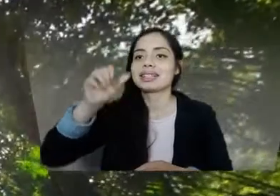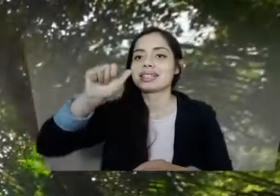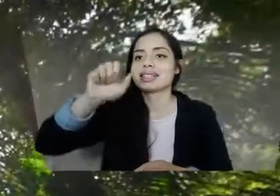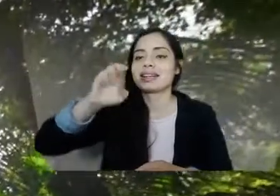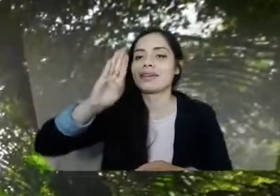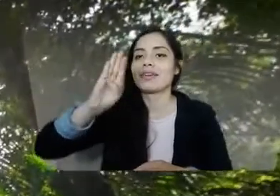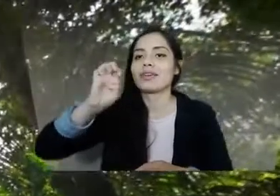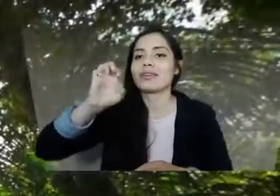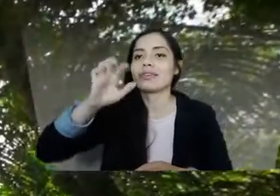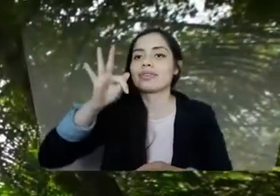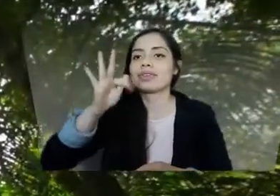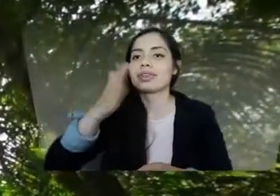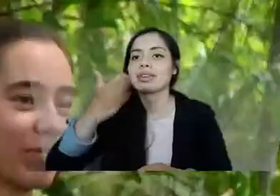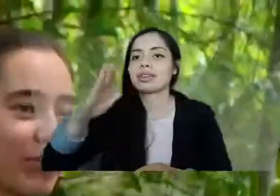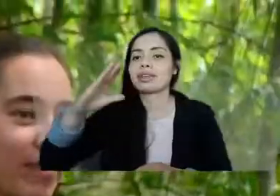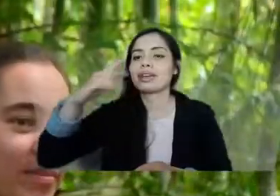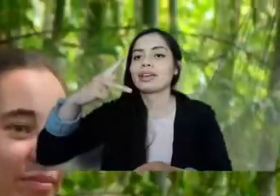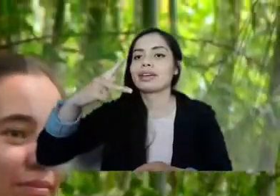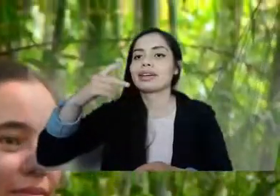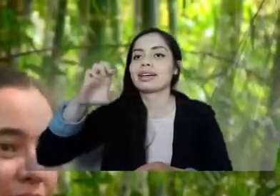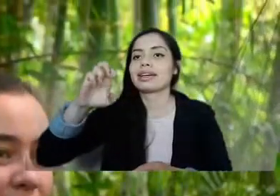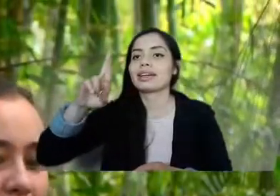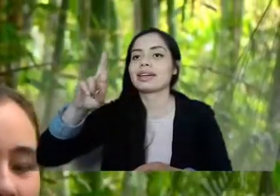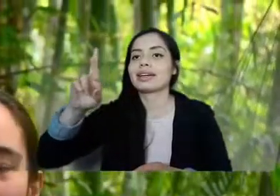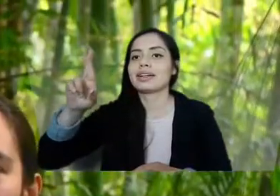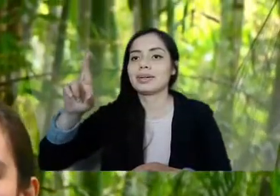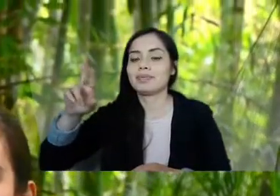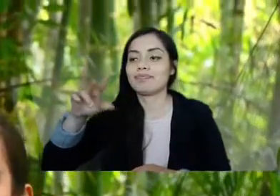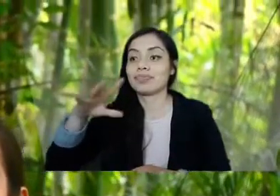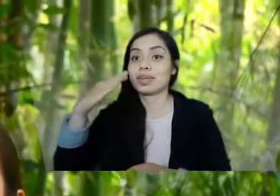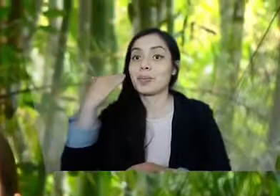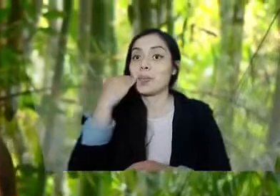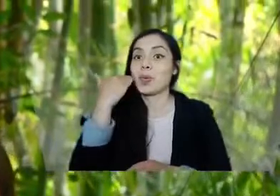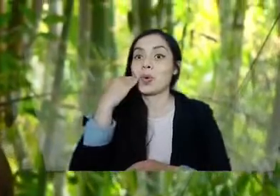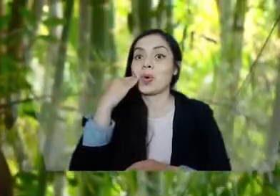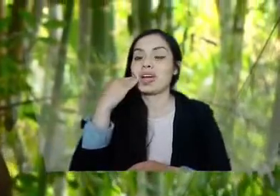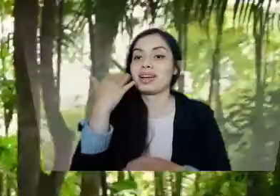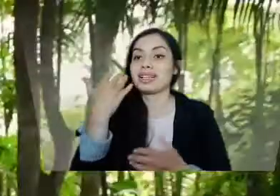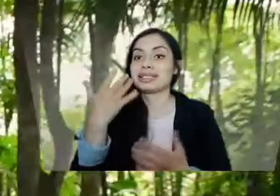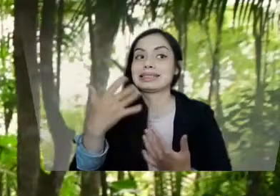es la persona que más ha colectado especímenes en el departamento del Tolima.